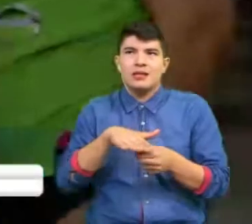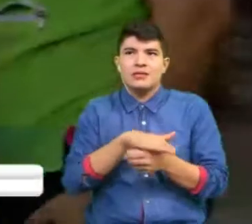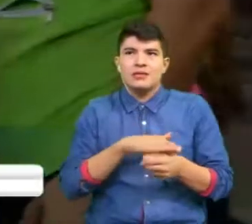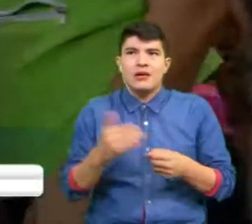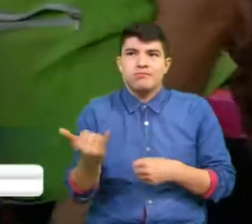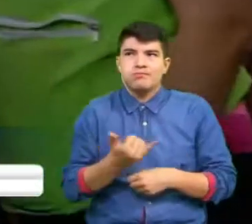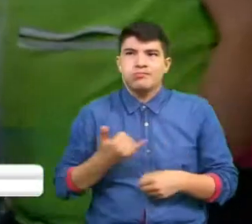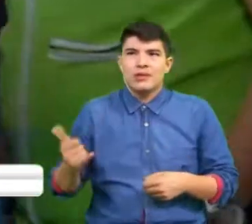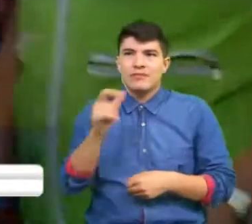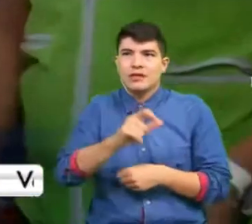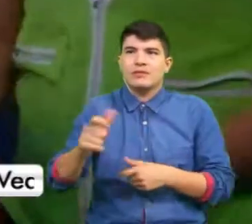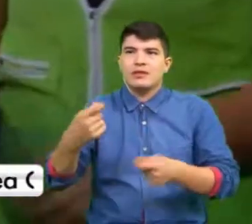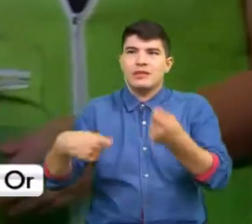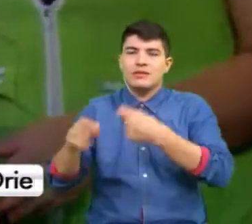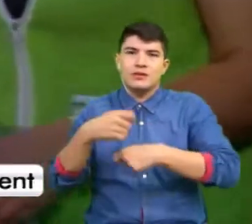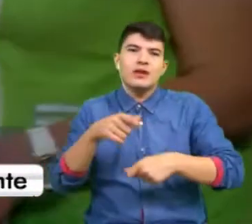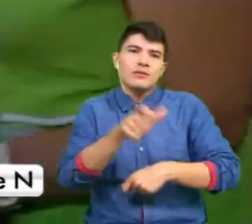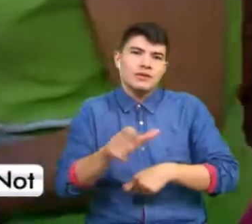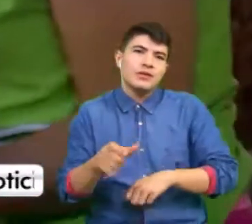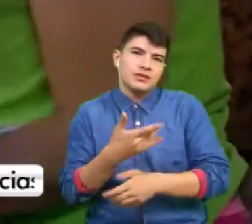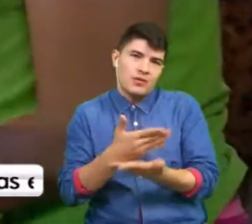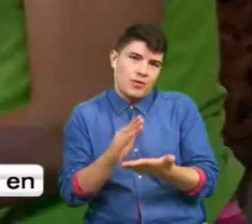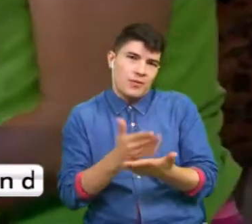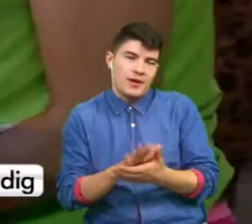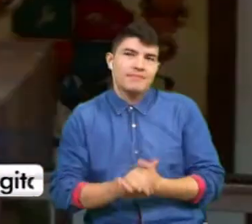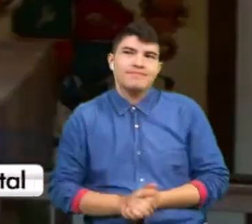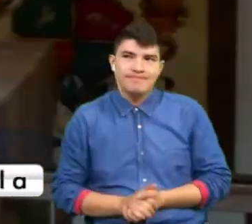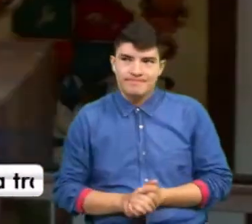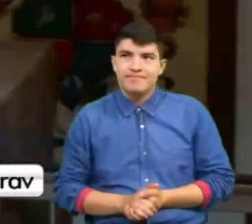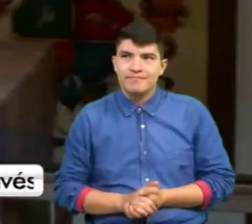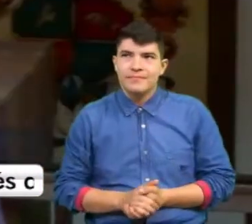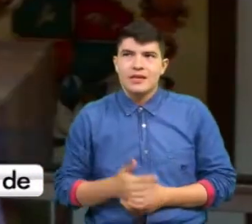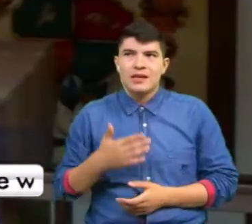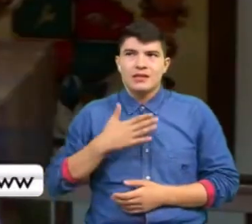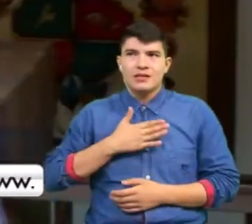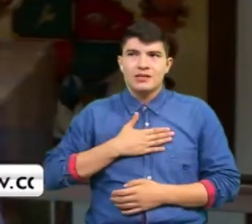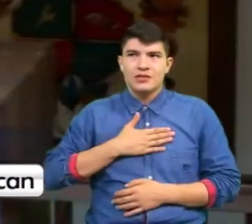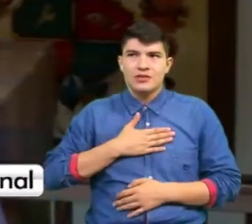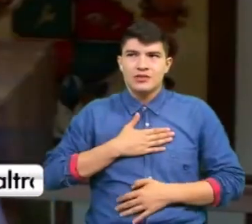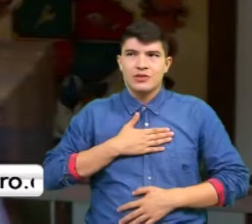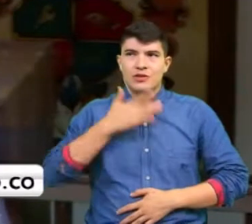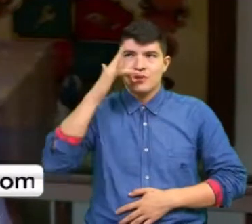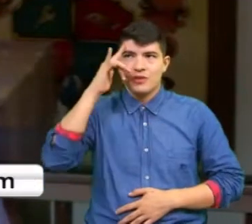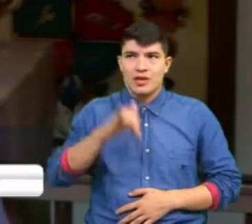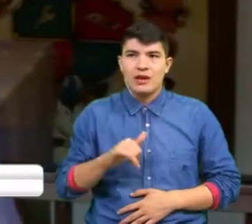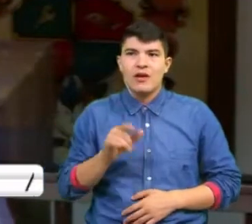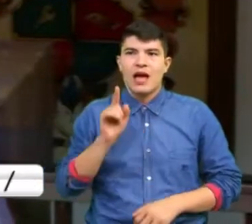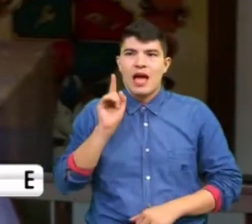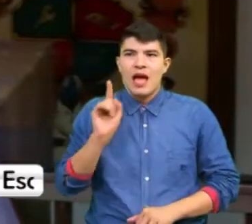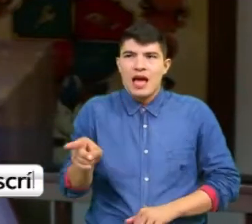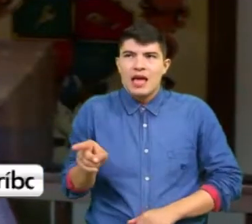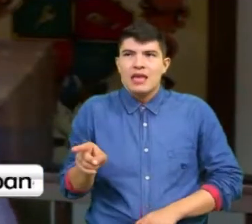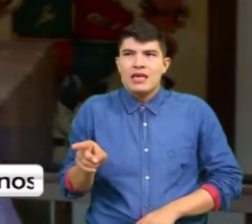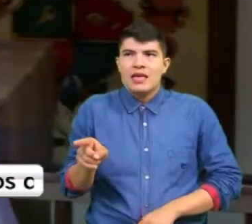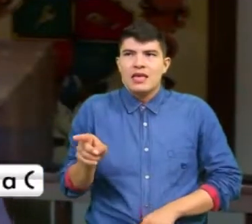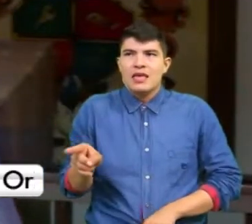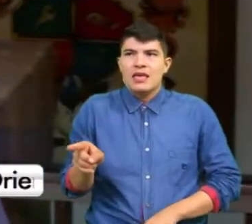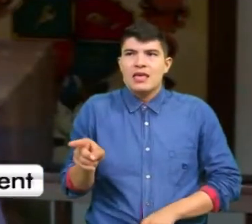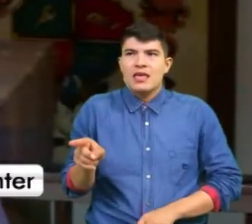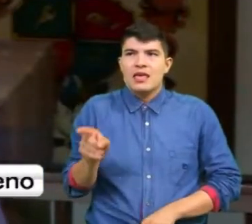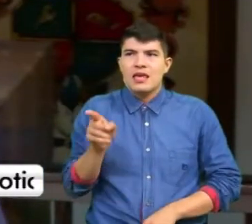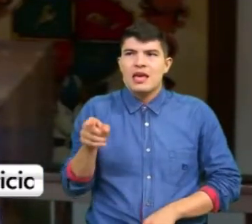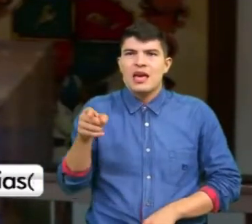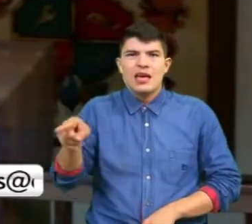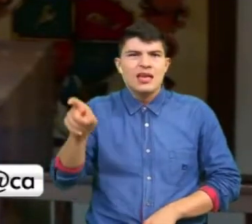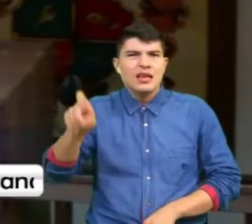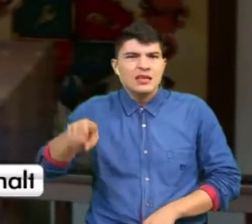tienen vendedores y consumidores. Bueno, yo creo que en esto ahí es la concertación, qué es lo que vemos que requiere